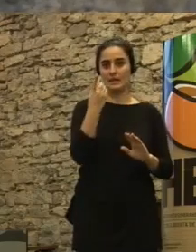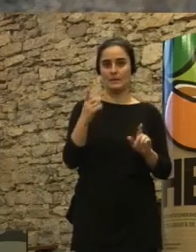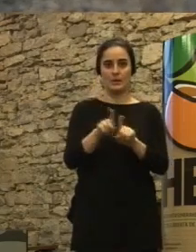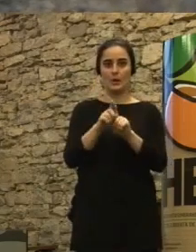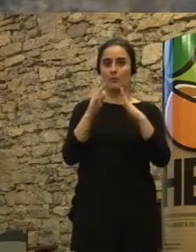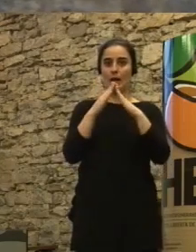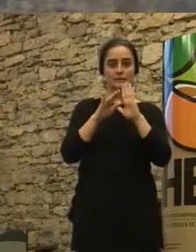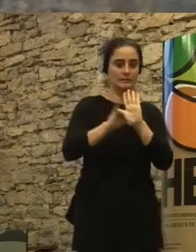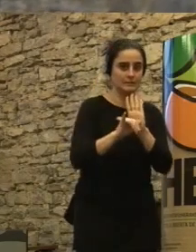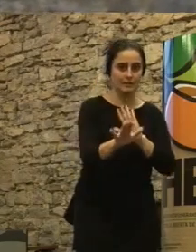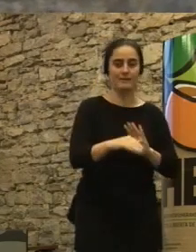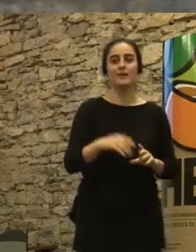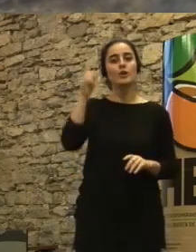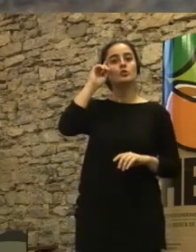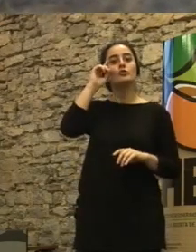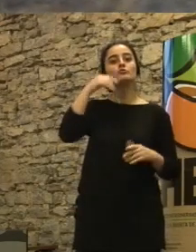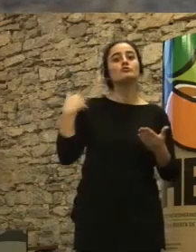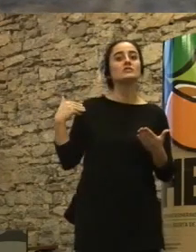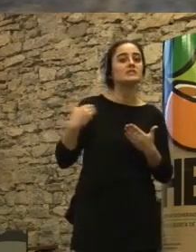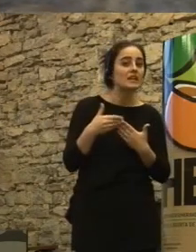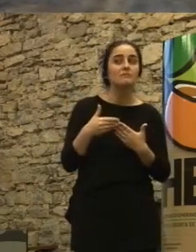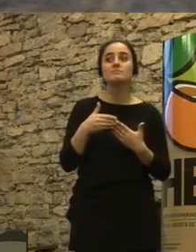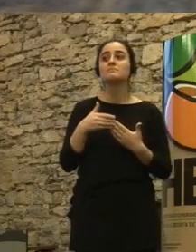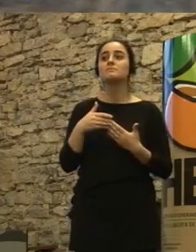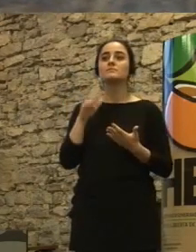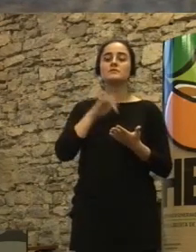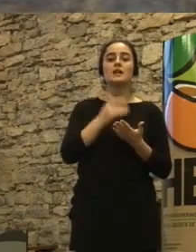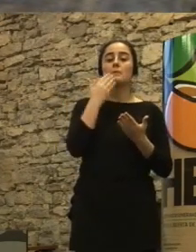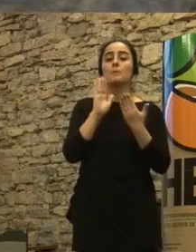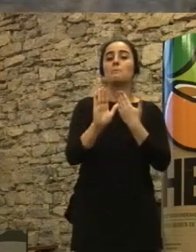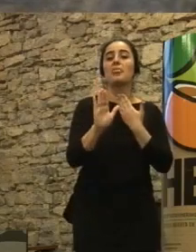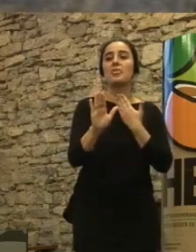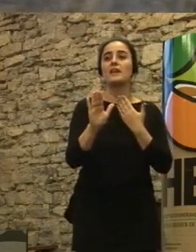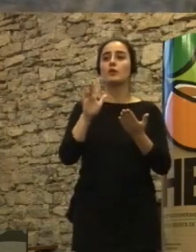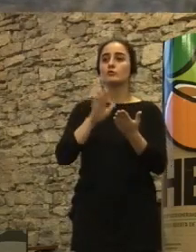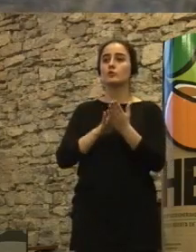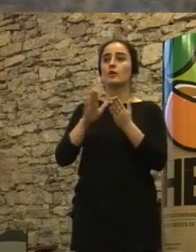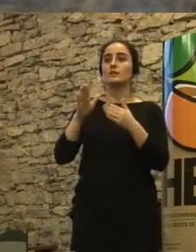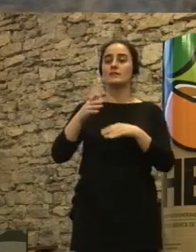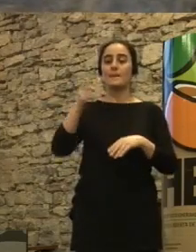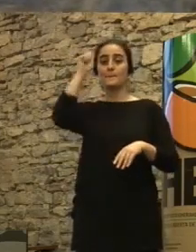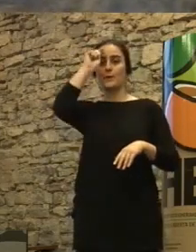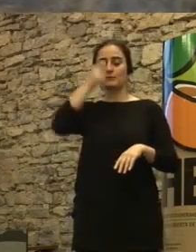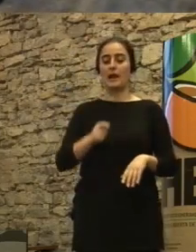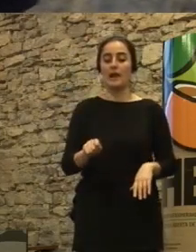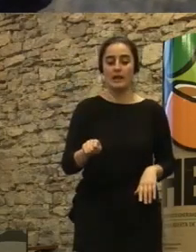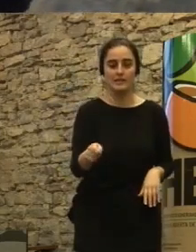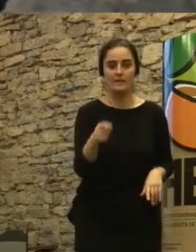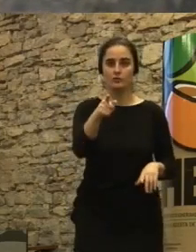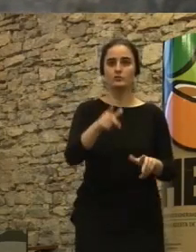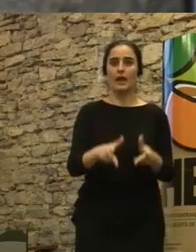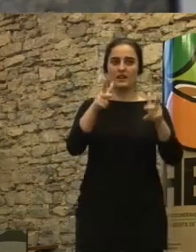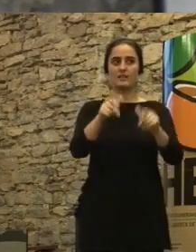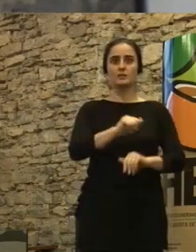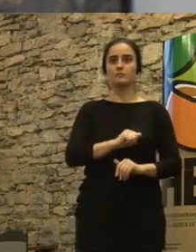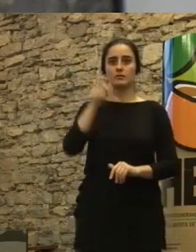casa. Yo no sé si alguna vez, cuando el vecino está metiendo la llave en el portal y tú estás en el ascensor metido, habéis